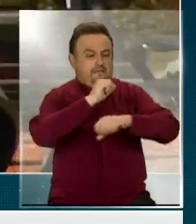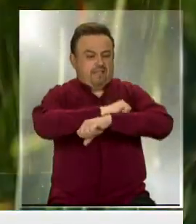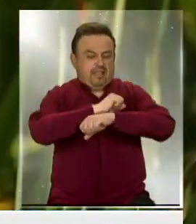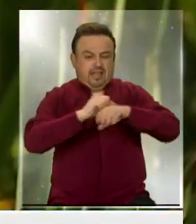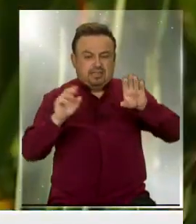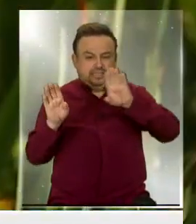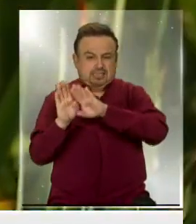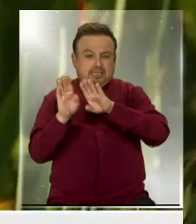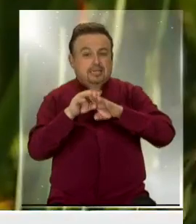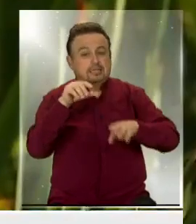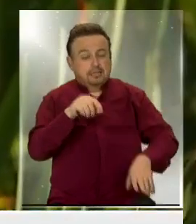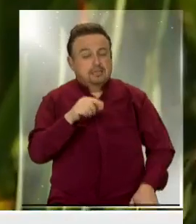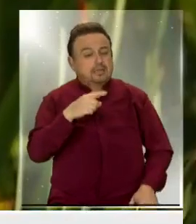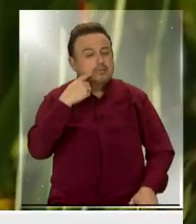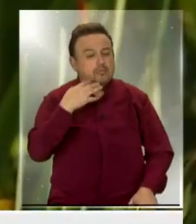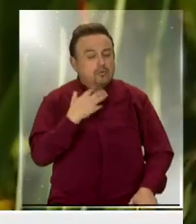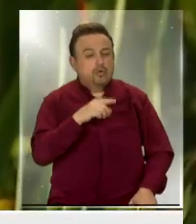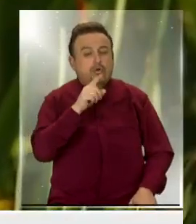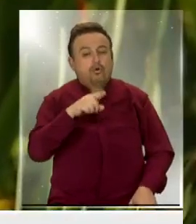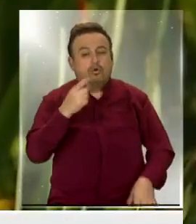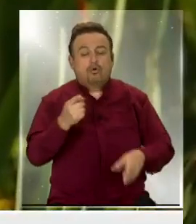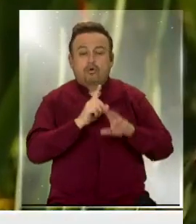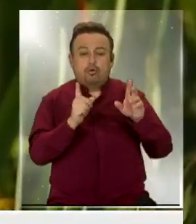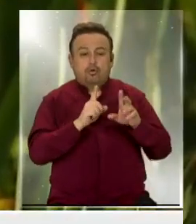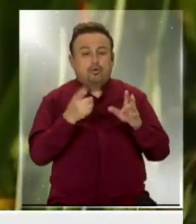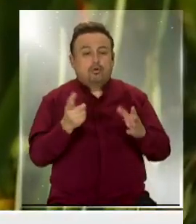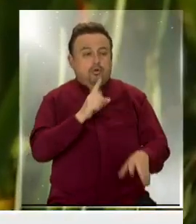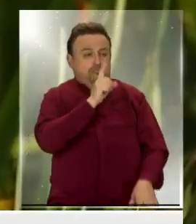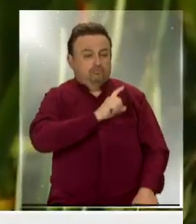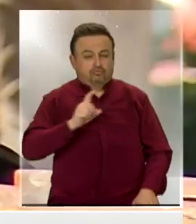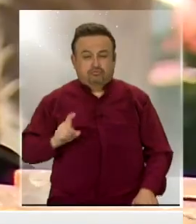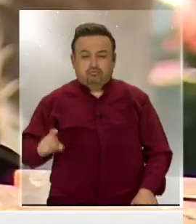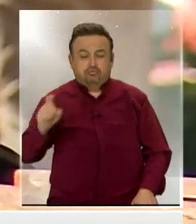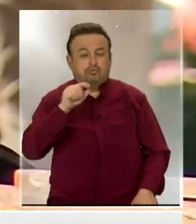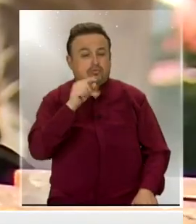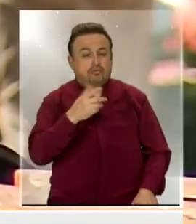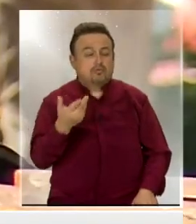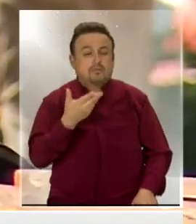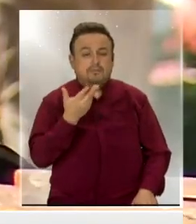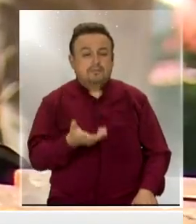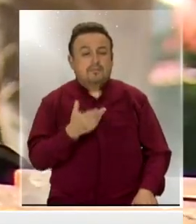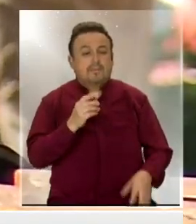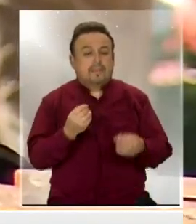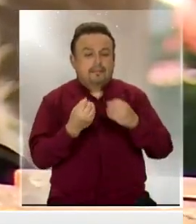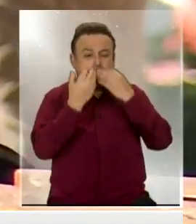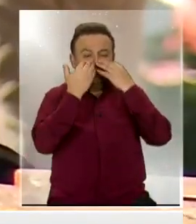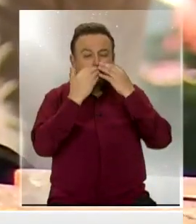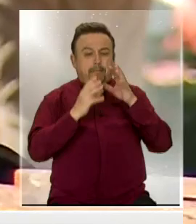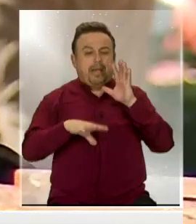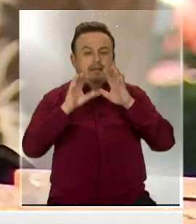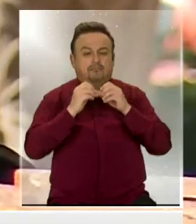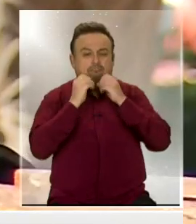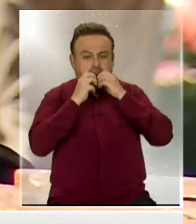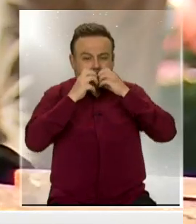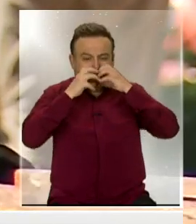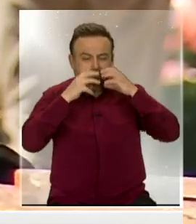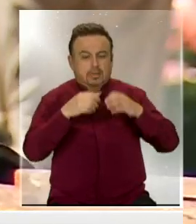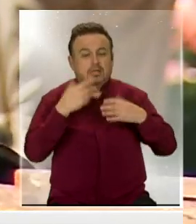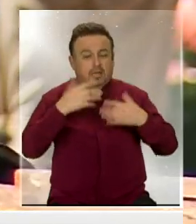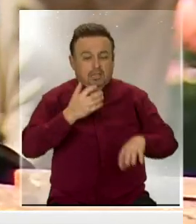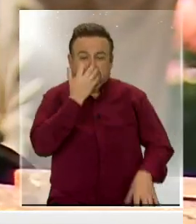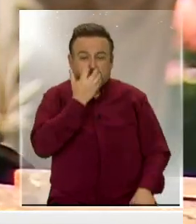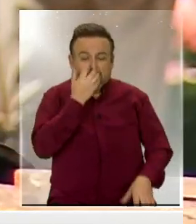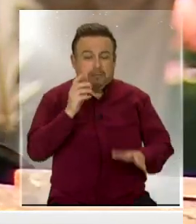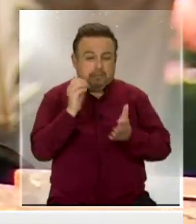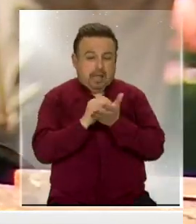casa. Entonces, eso es súper importante. Y lo otro, no ponga spray, porque los spray terminan de inflamar la vía aérea. Y si ya tenemos alergia y